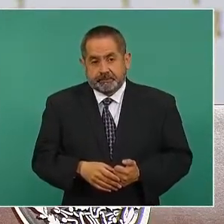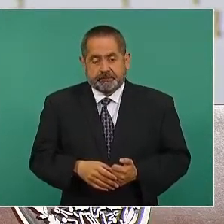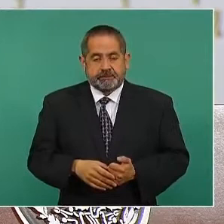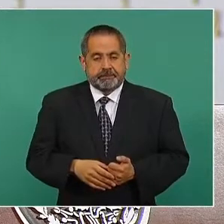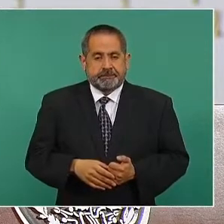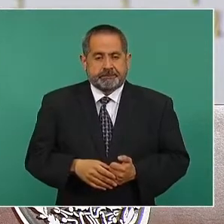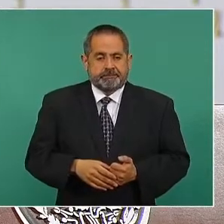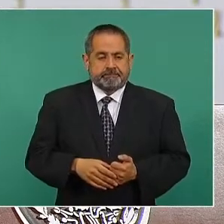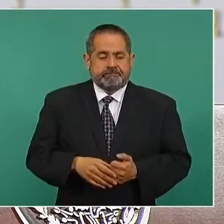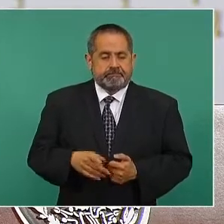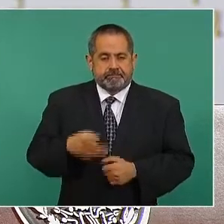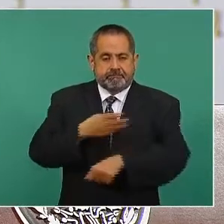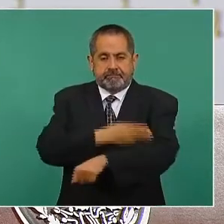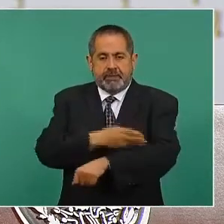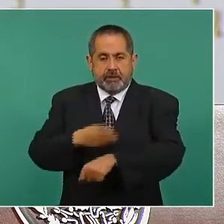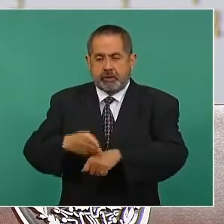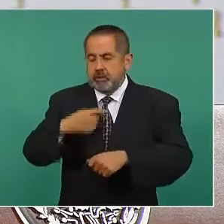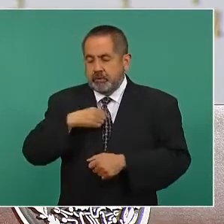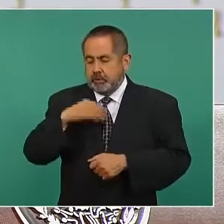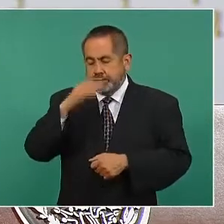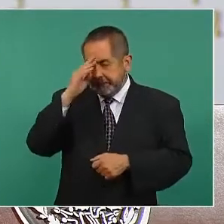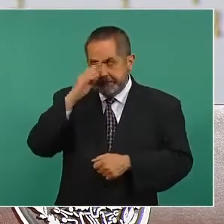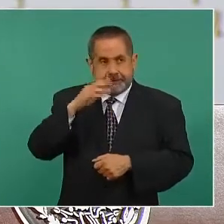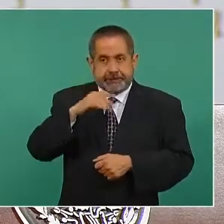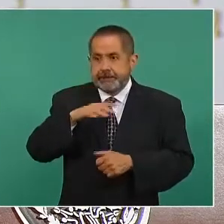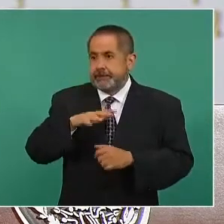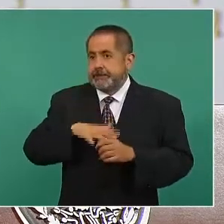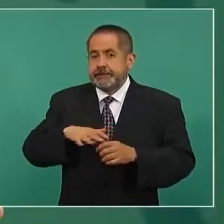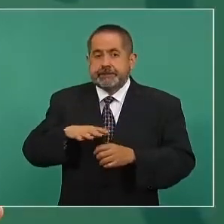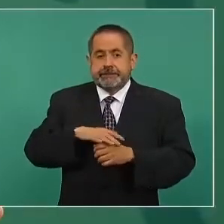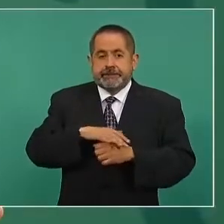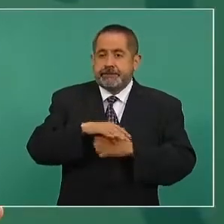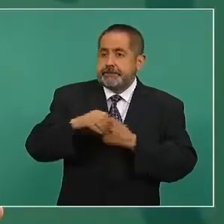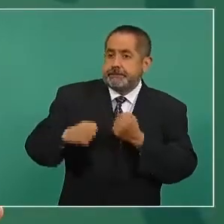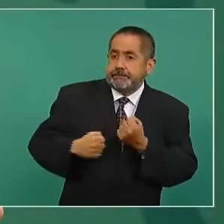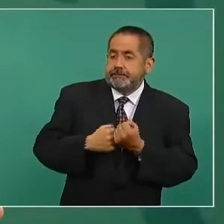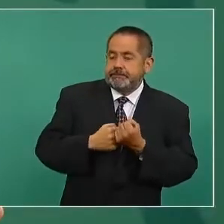no contaba con el respaldo del pueblo.